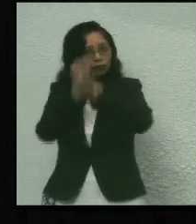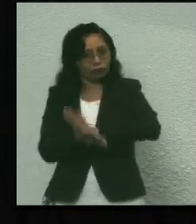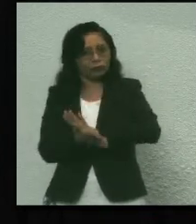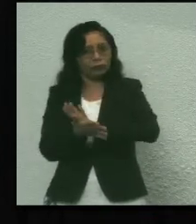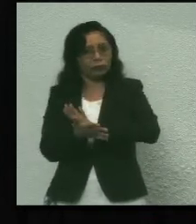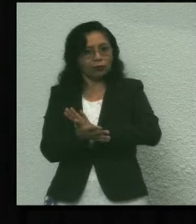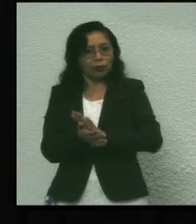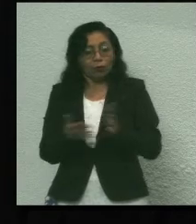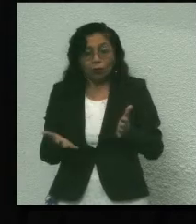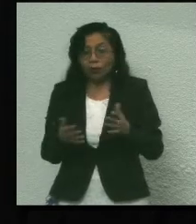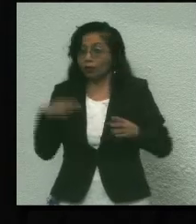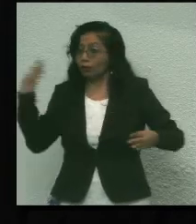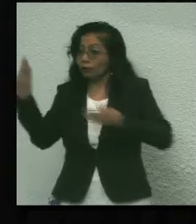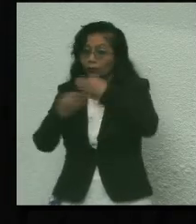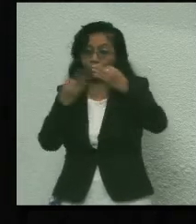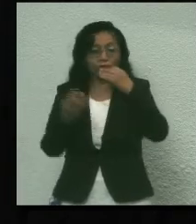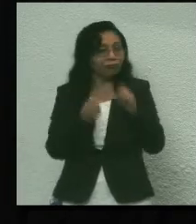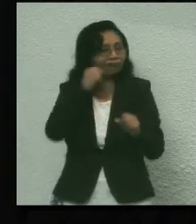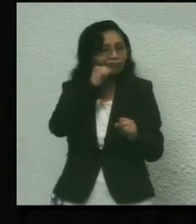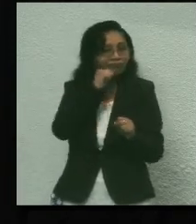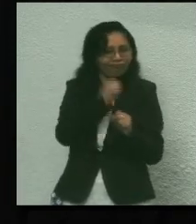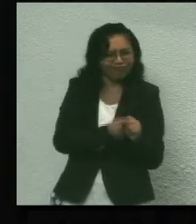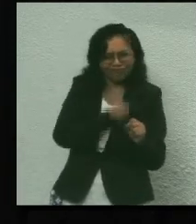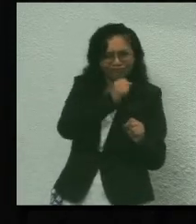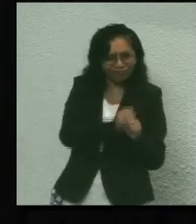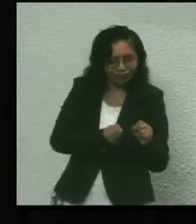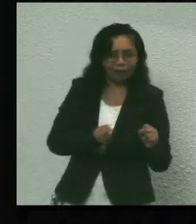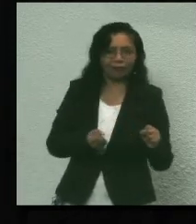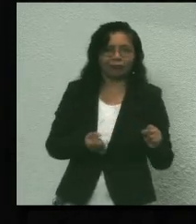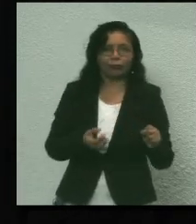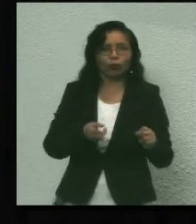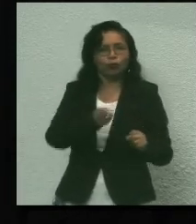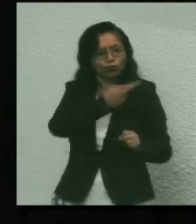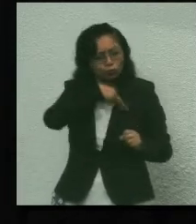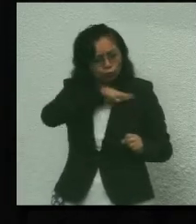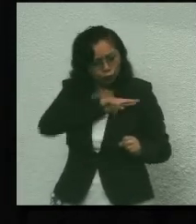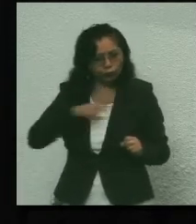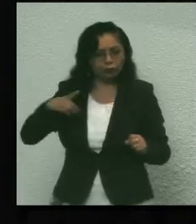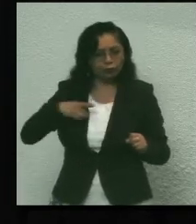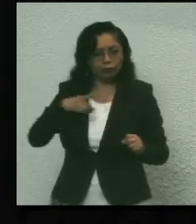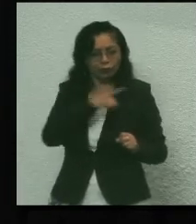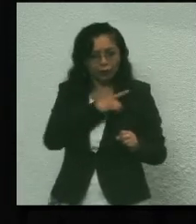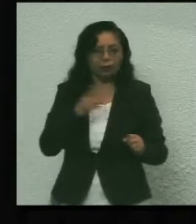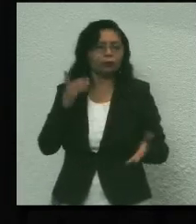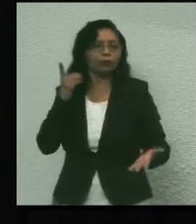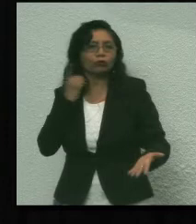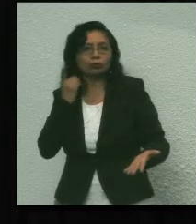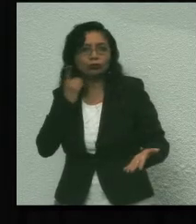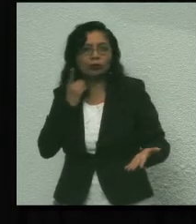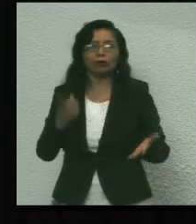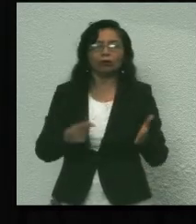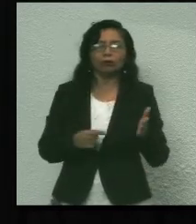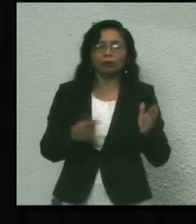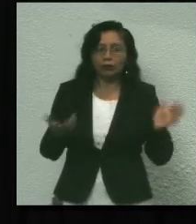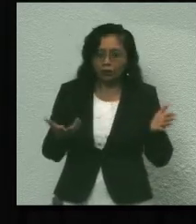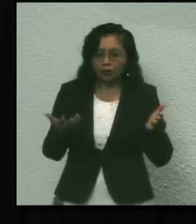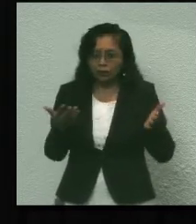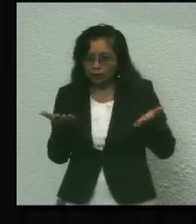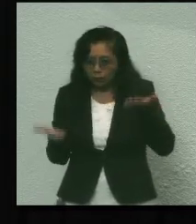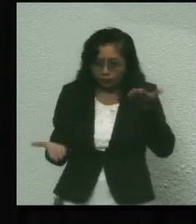todos estamos luchando. Nuestra obligación legislativa es ejercer el papel de los